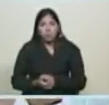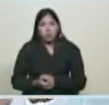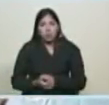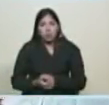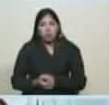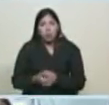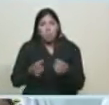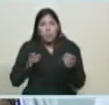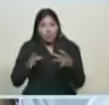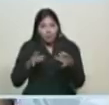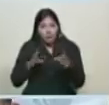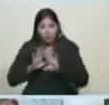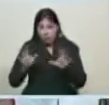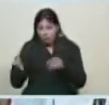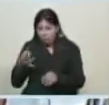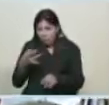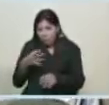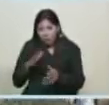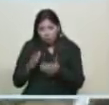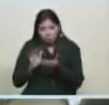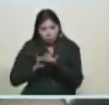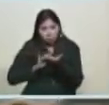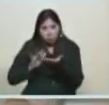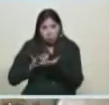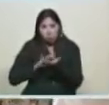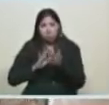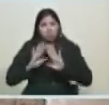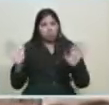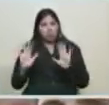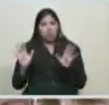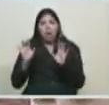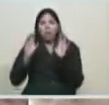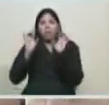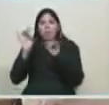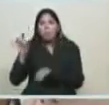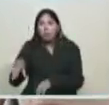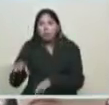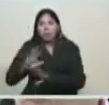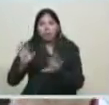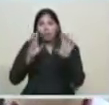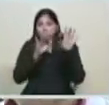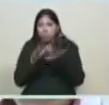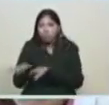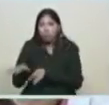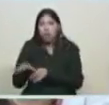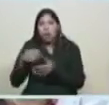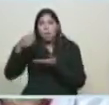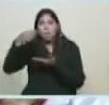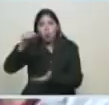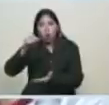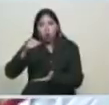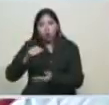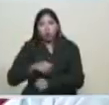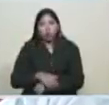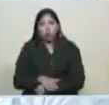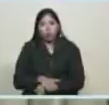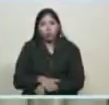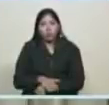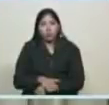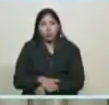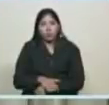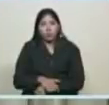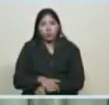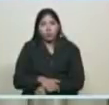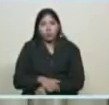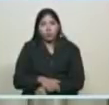mensajitos verdad y ya comenzamos a depositar los bonos de arranque del año contra